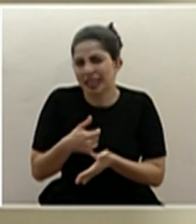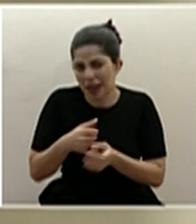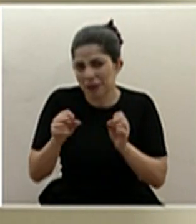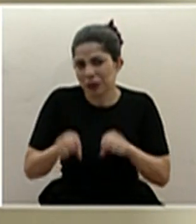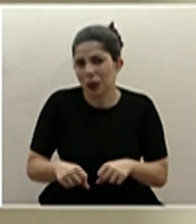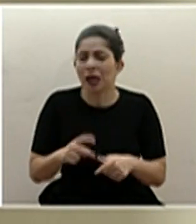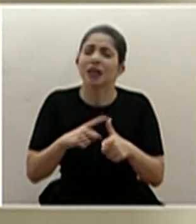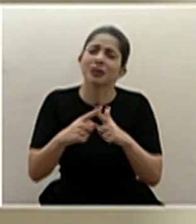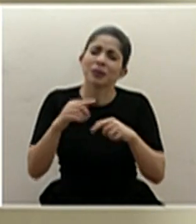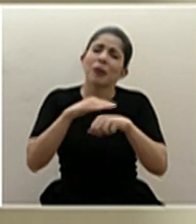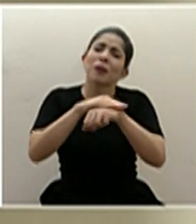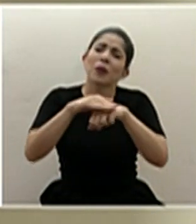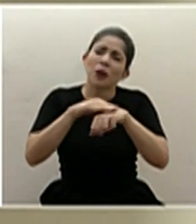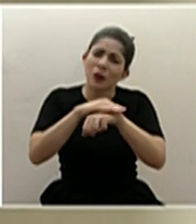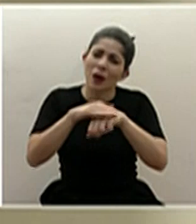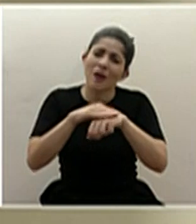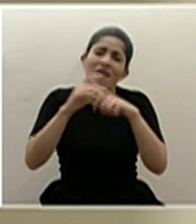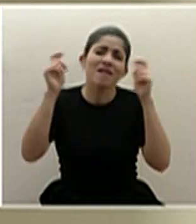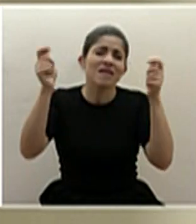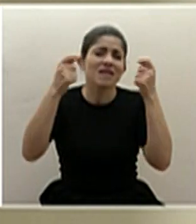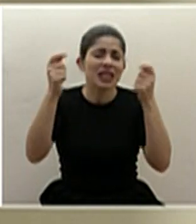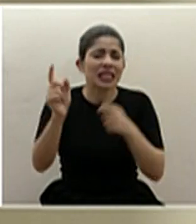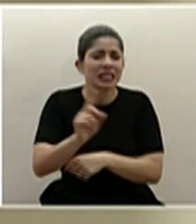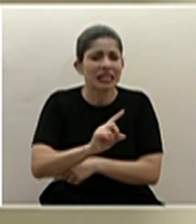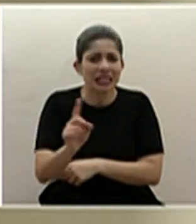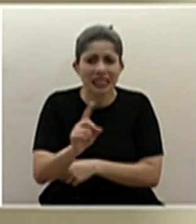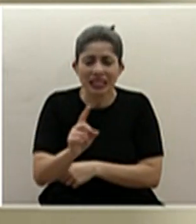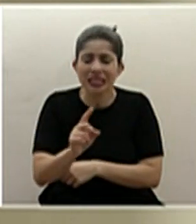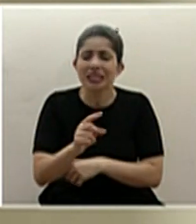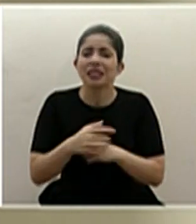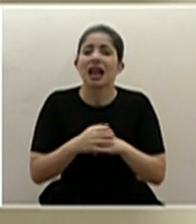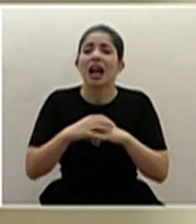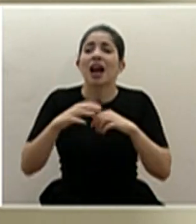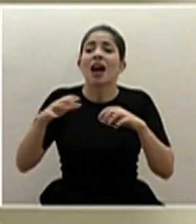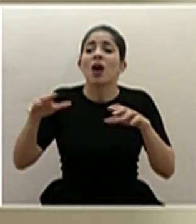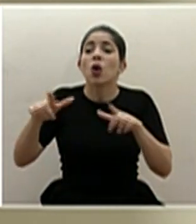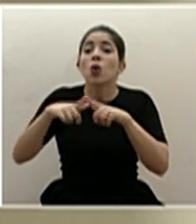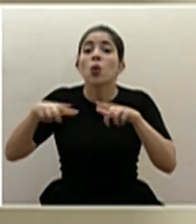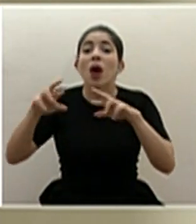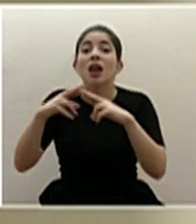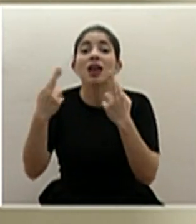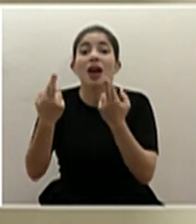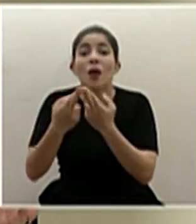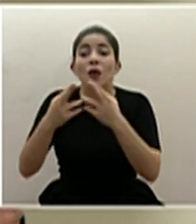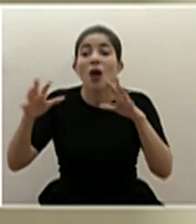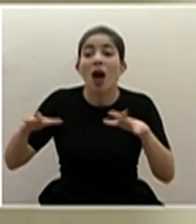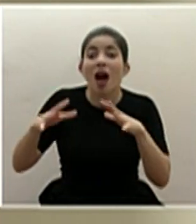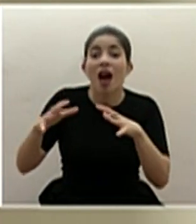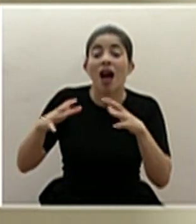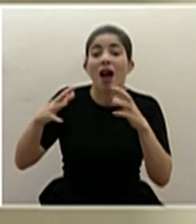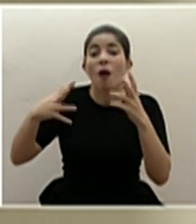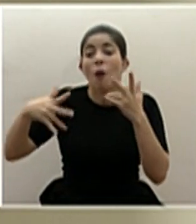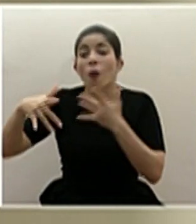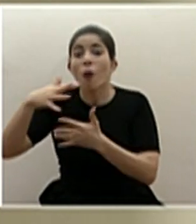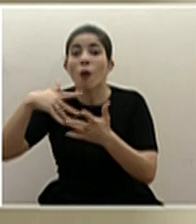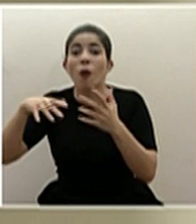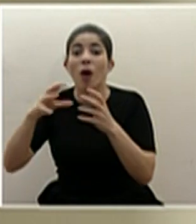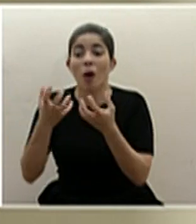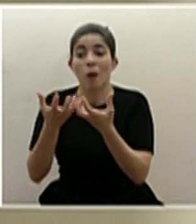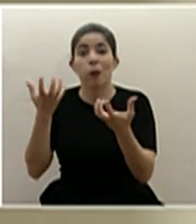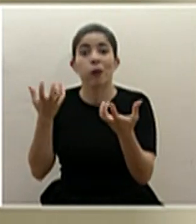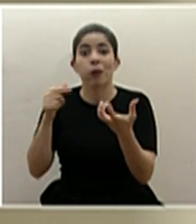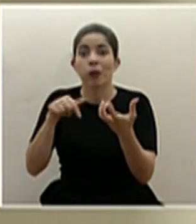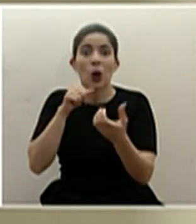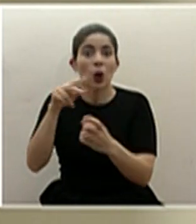Así que por favor abstengámonos de hacer fiestas, abstengámonos de activar lugares de reunión donde rompemos el concepto de la burbuja